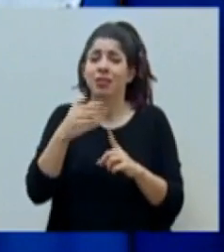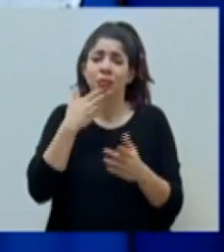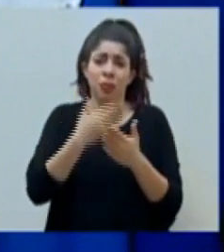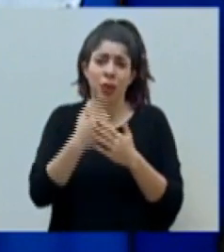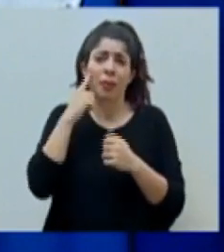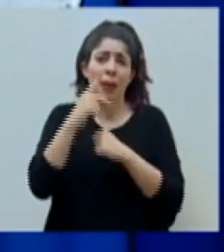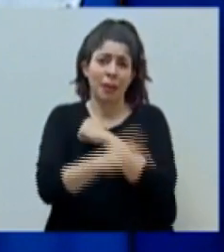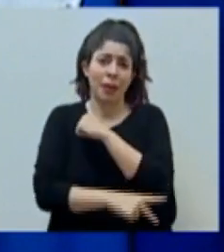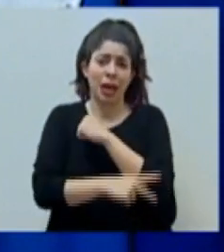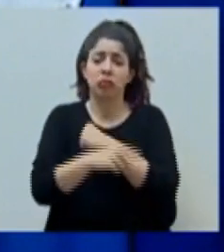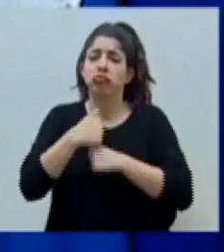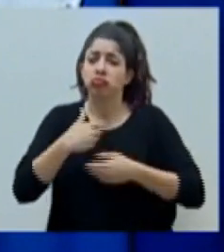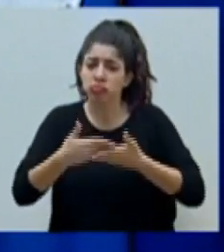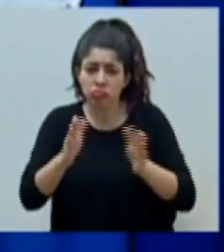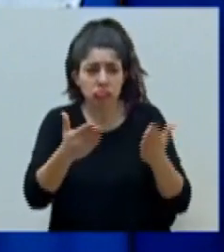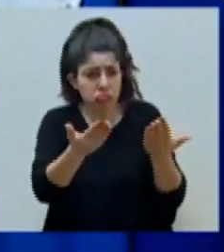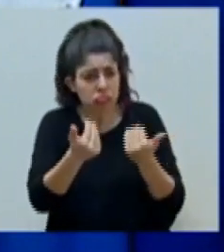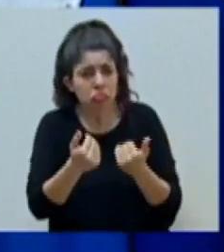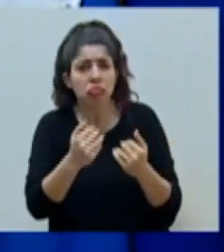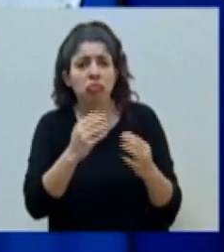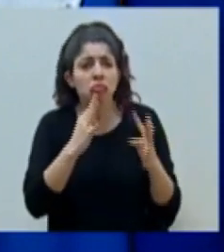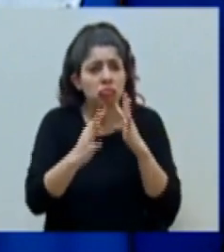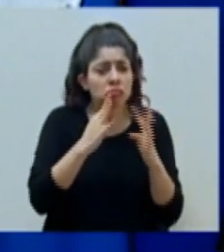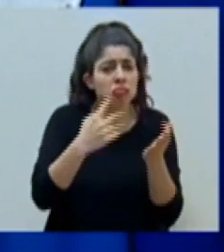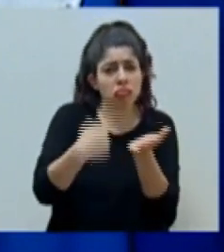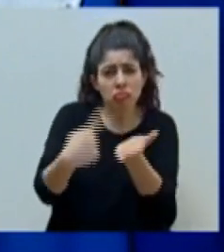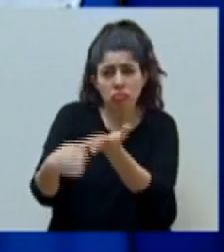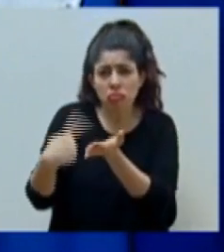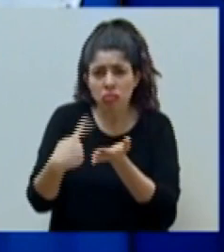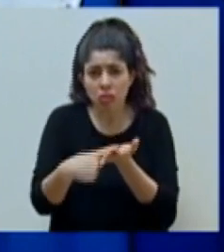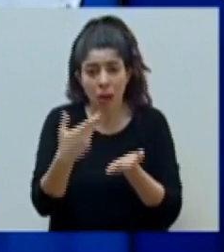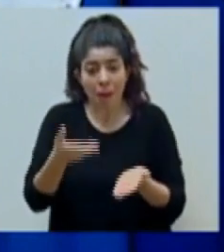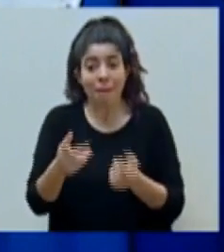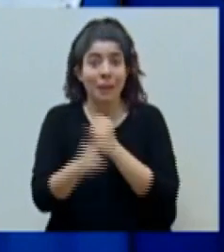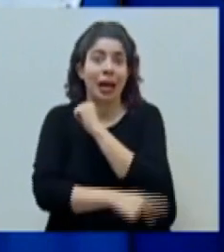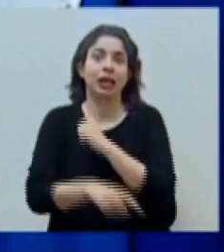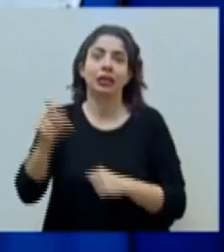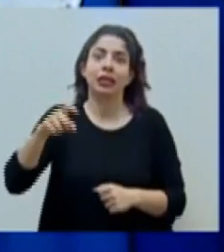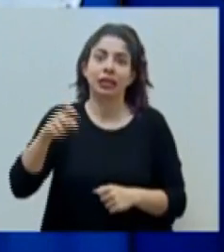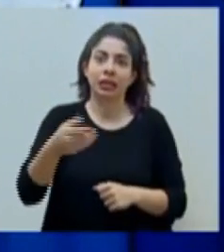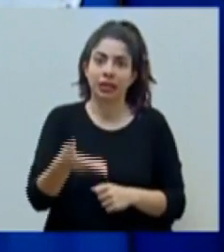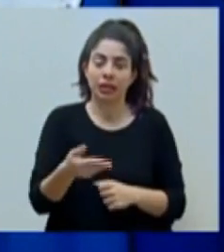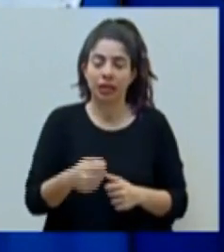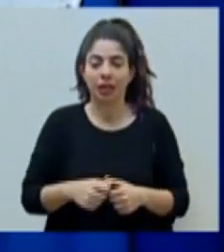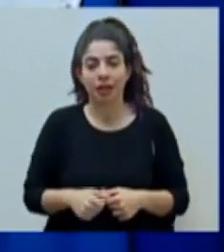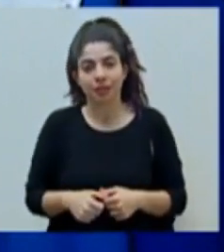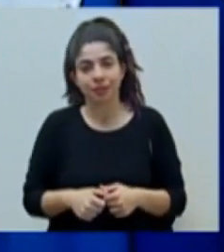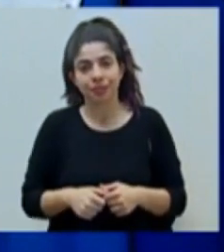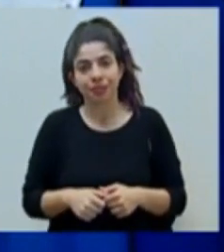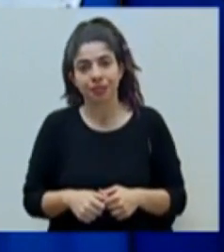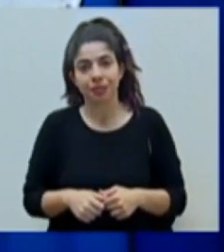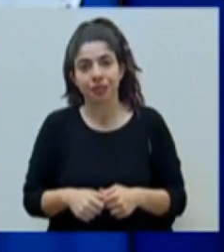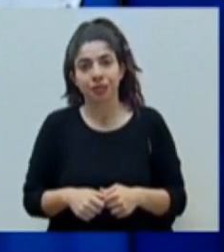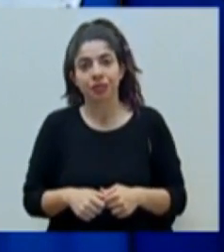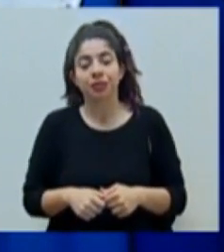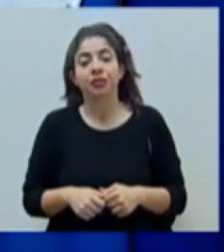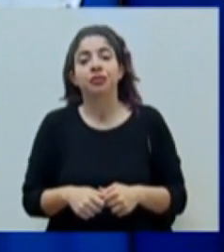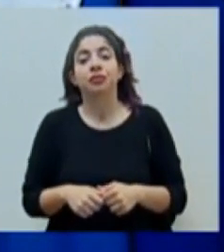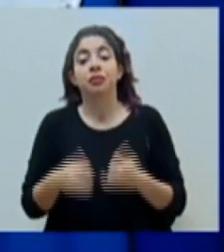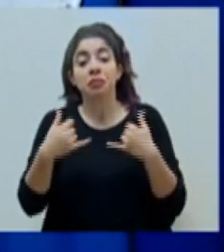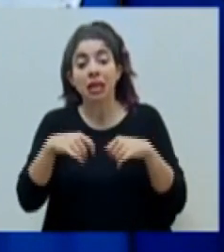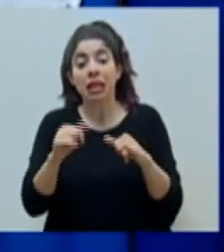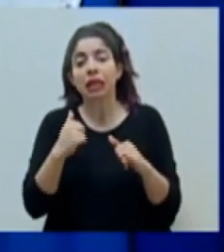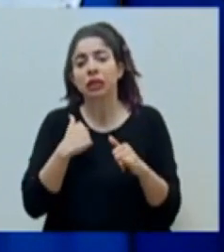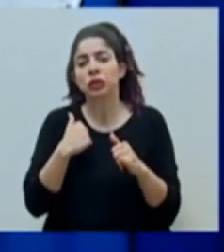Quiero plantearme abierto a que conversemos, a que eso pase, porque nuestro país lo necesita. En tanto,